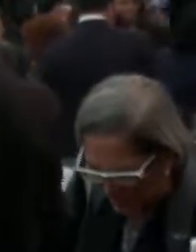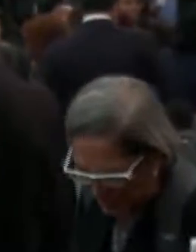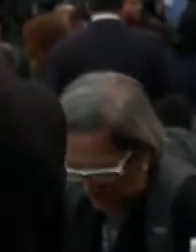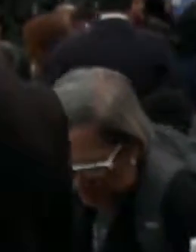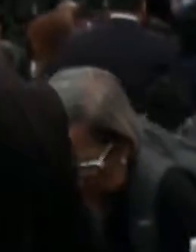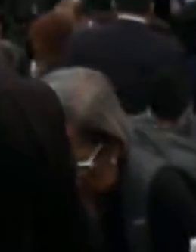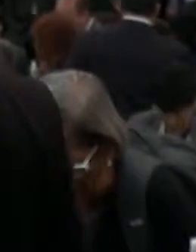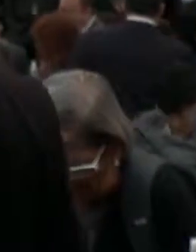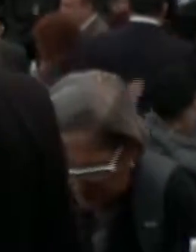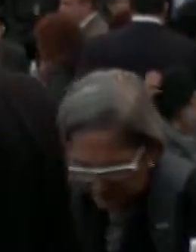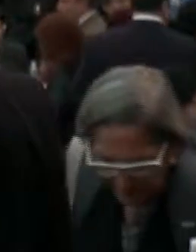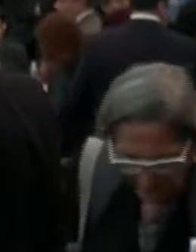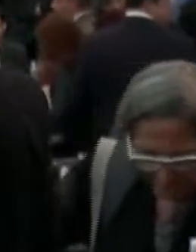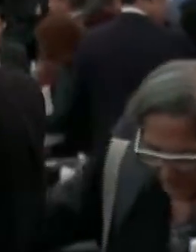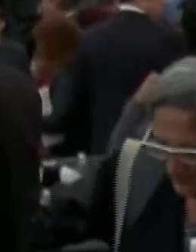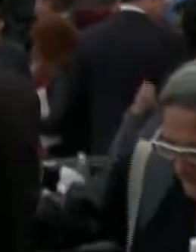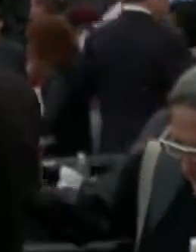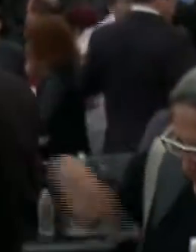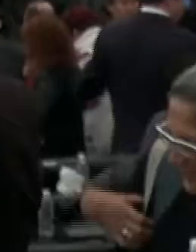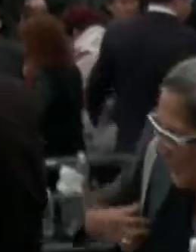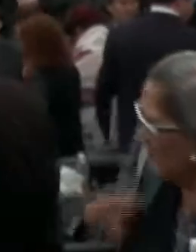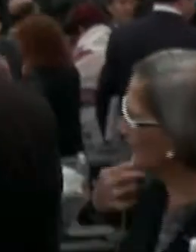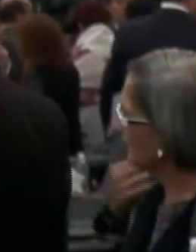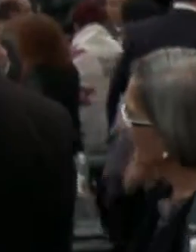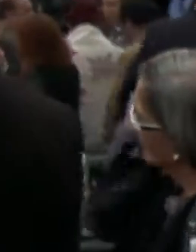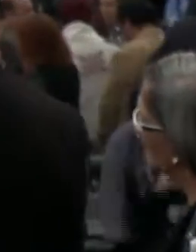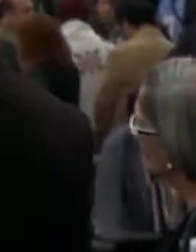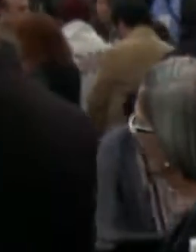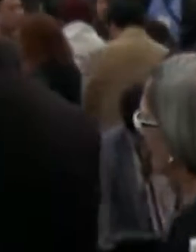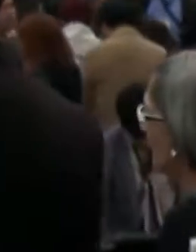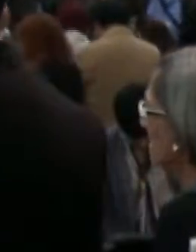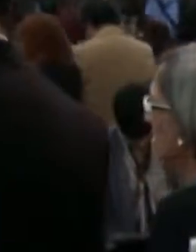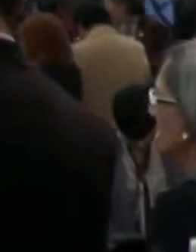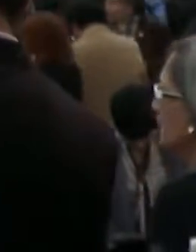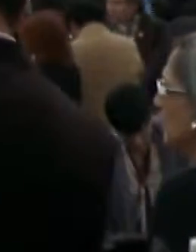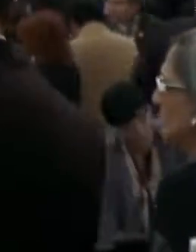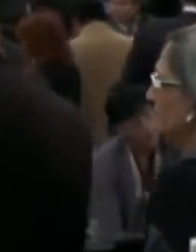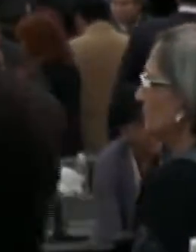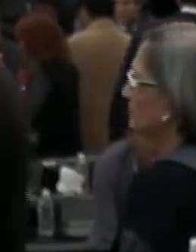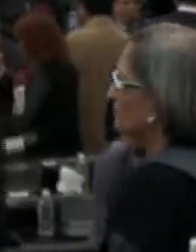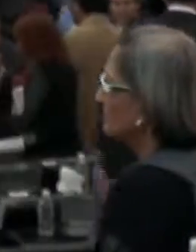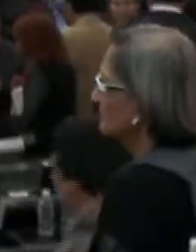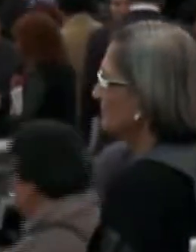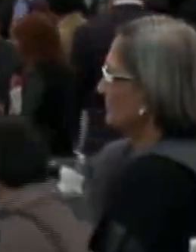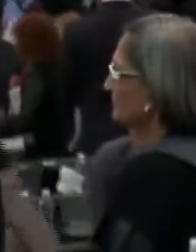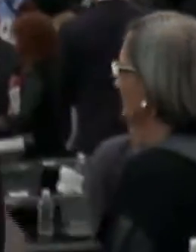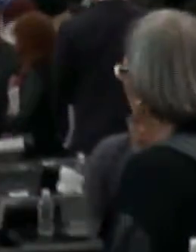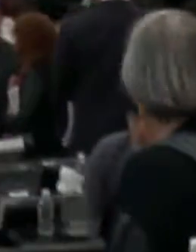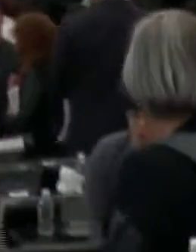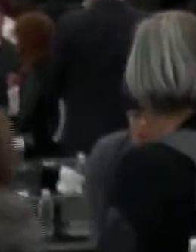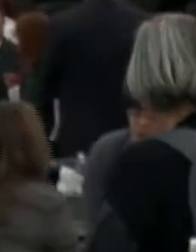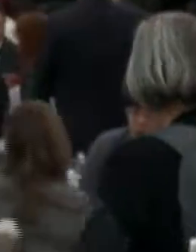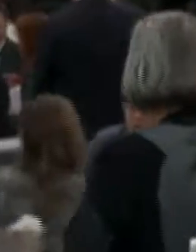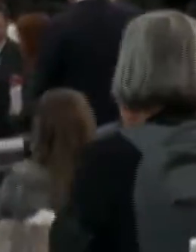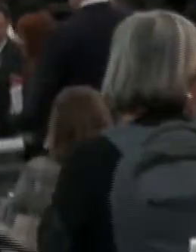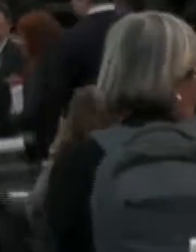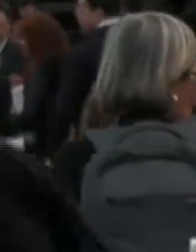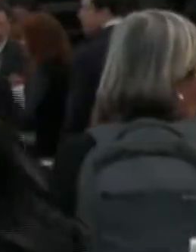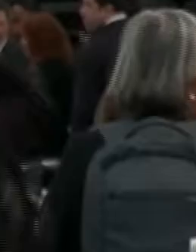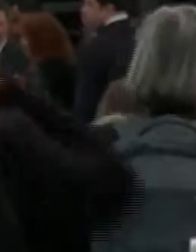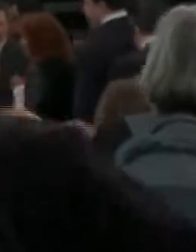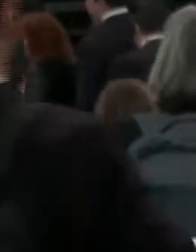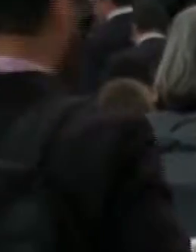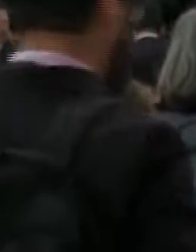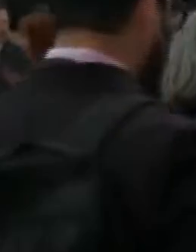comentaba el presidente de esta Asamblea Constituyente de la Ciudad de México, el diputado Alejandro Encinas, cita para el día de mañana a